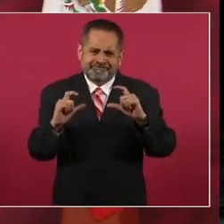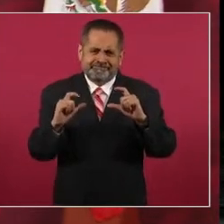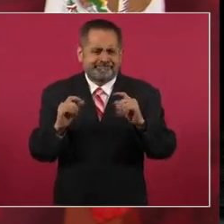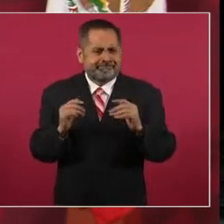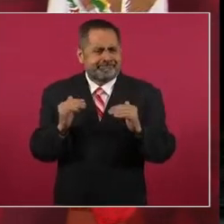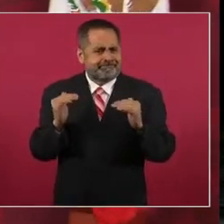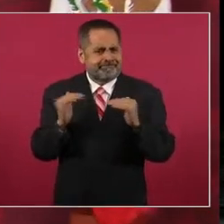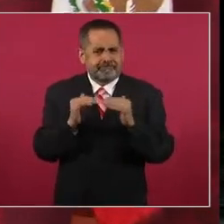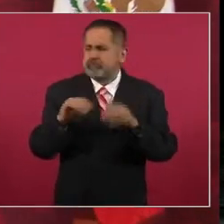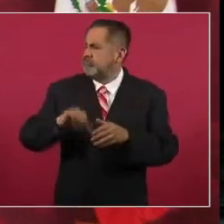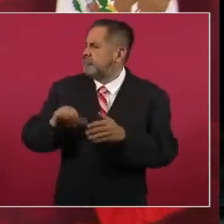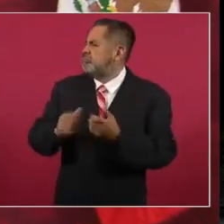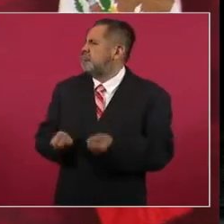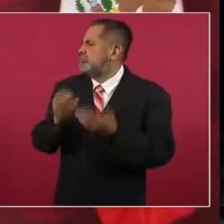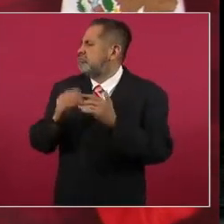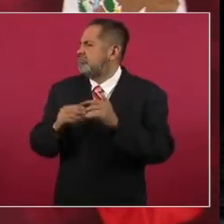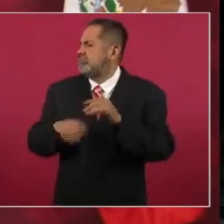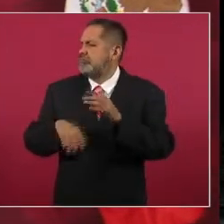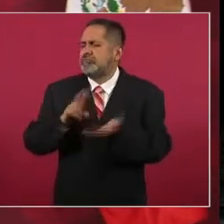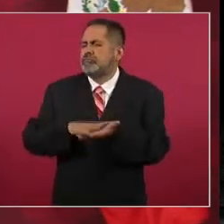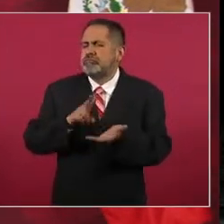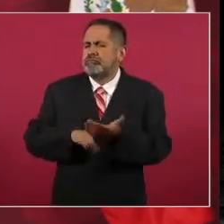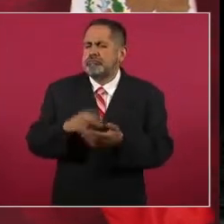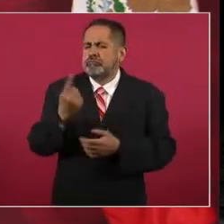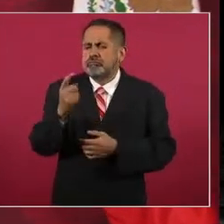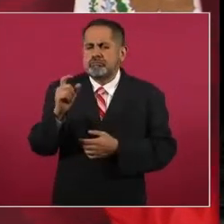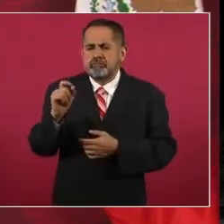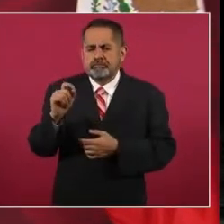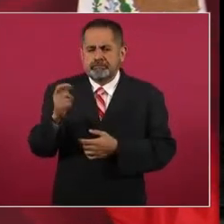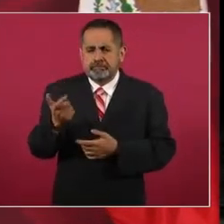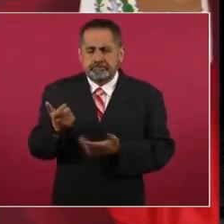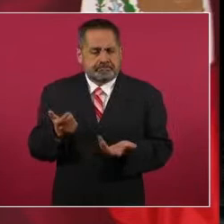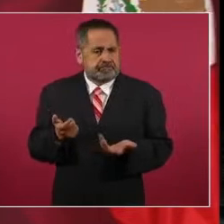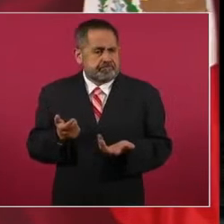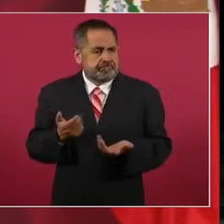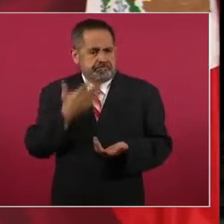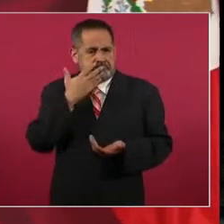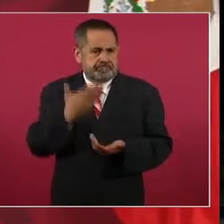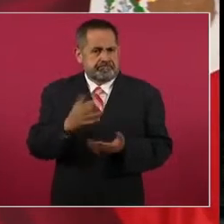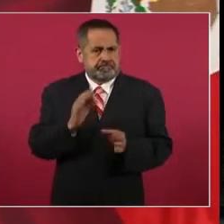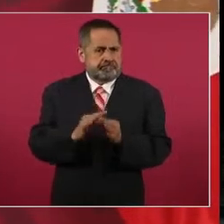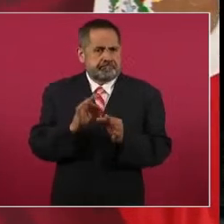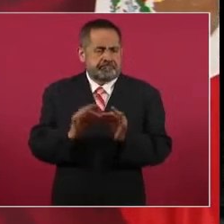revela como amaneció vamos viendo